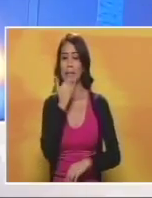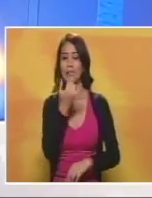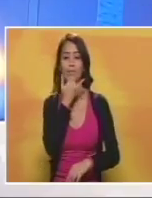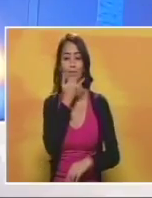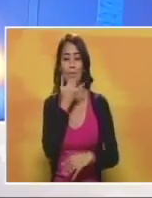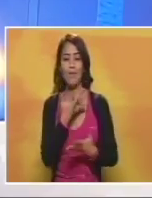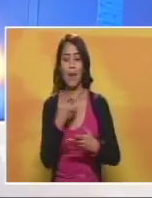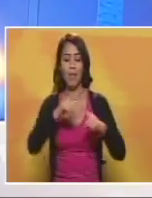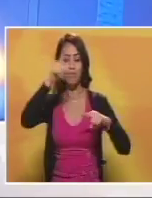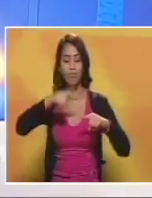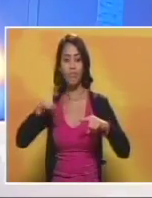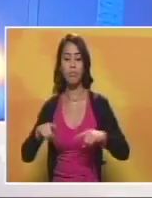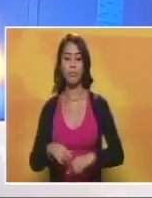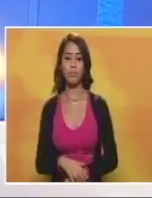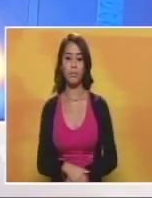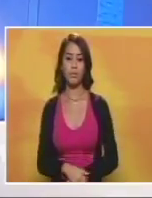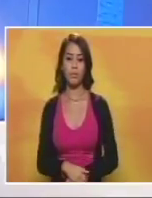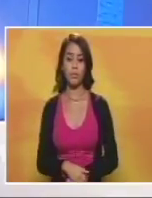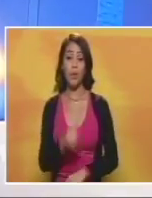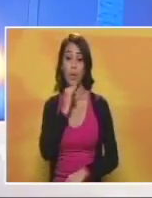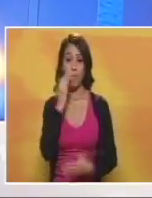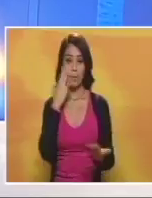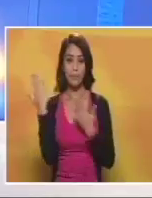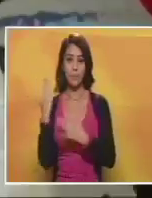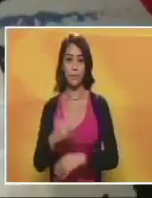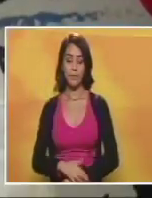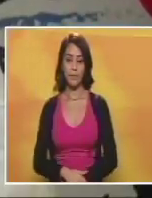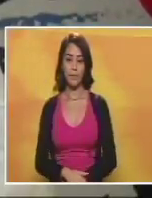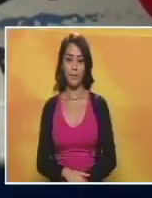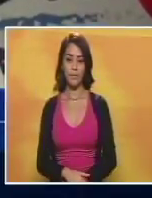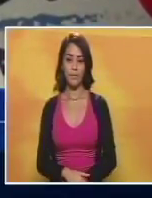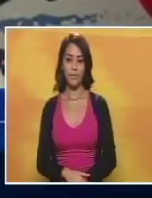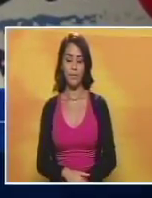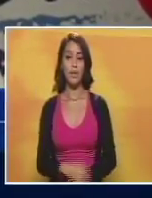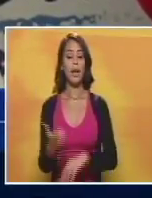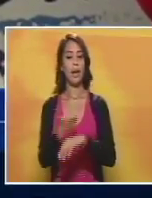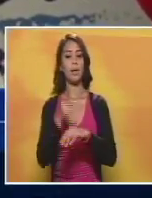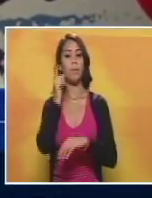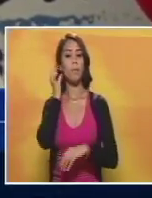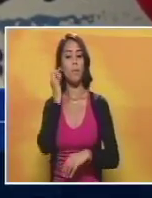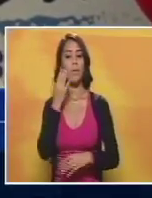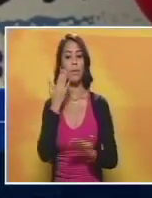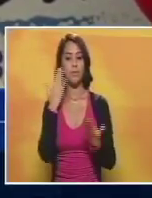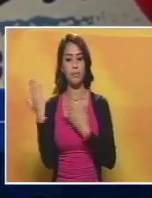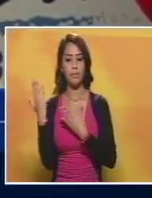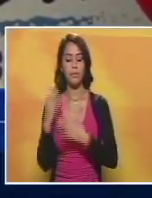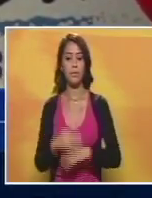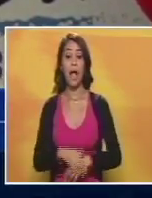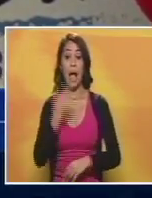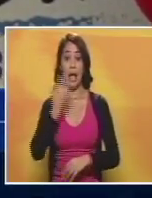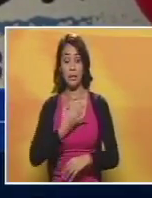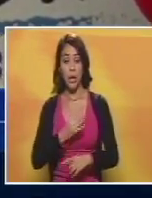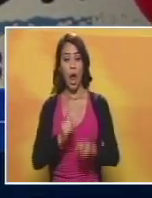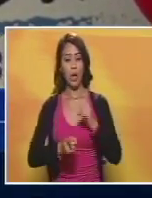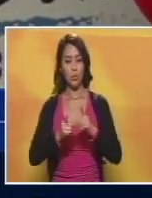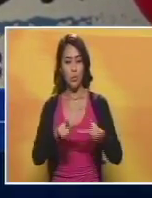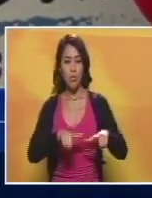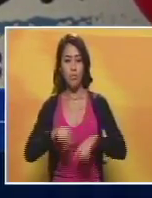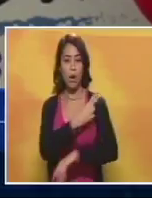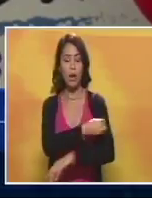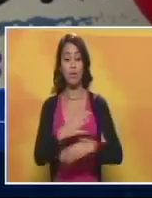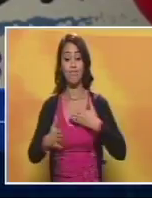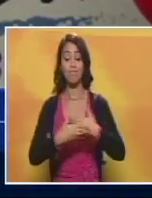que necesita al menos 6 meses para organizar una misión de observación electoral capaz de garantizar la transparencia del proceso.